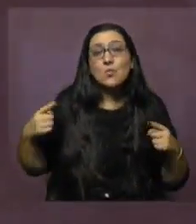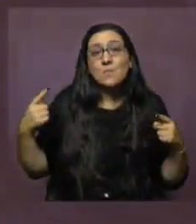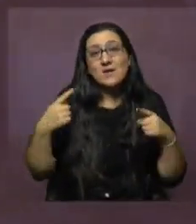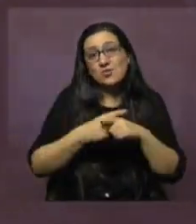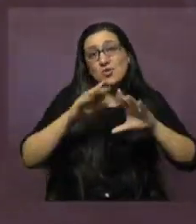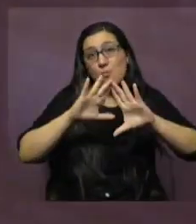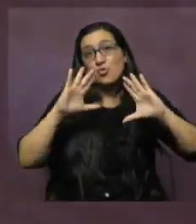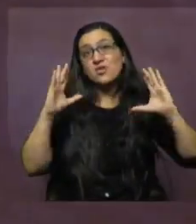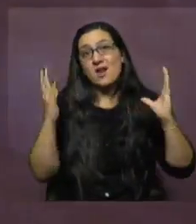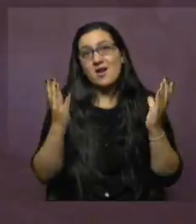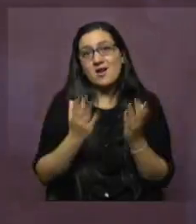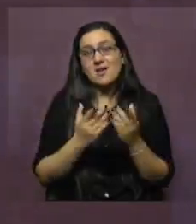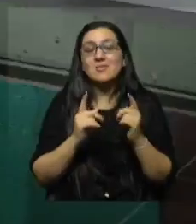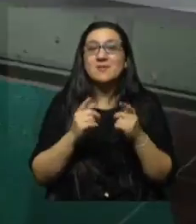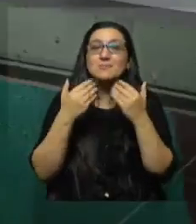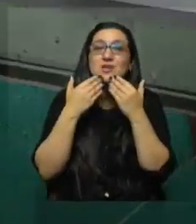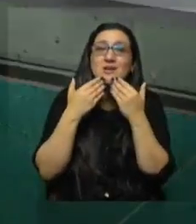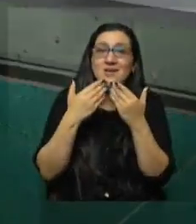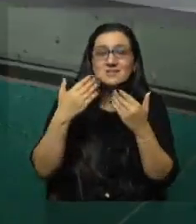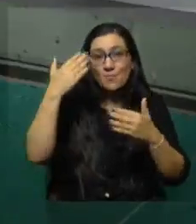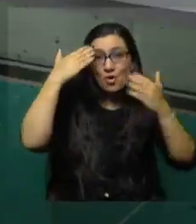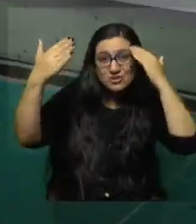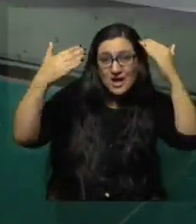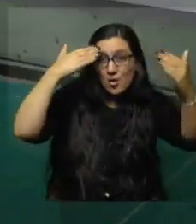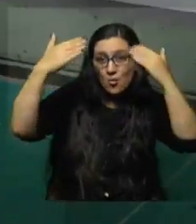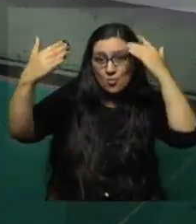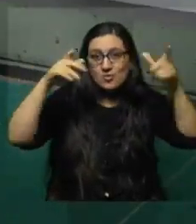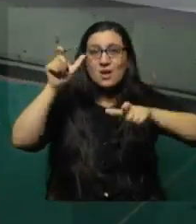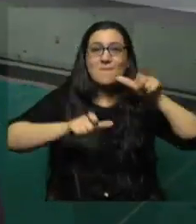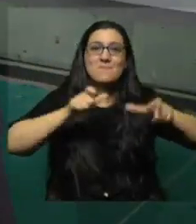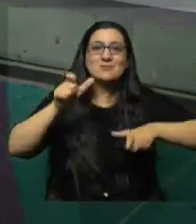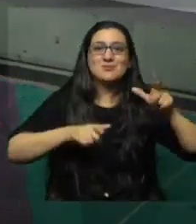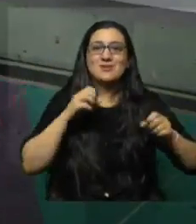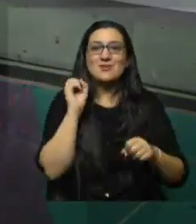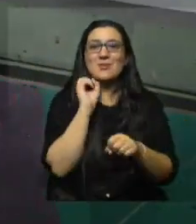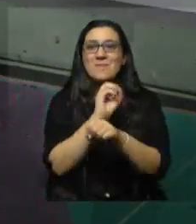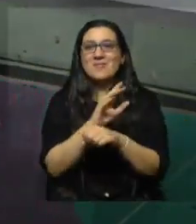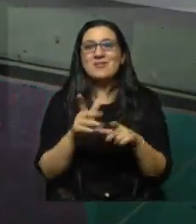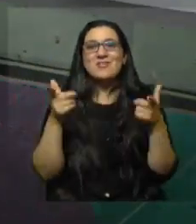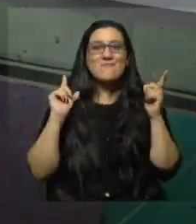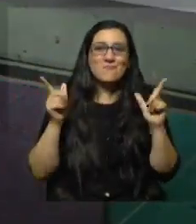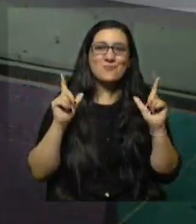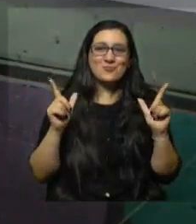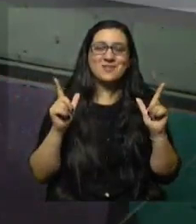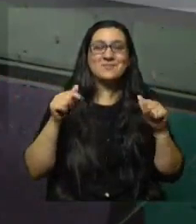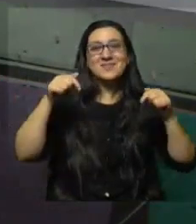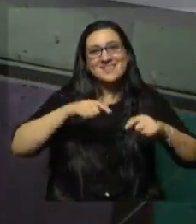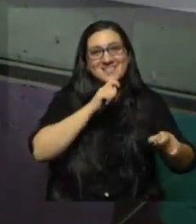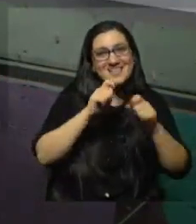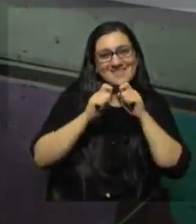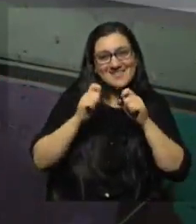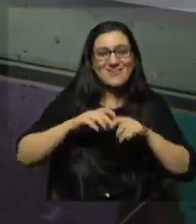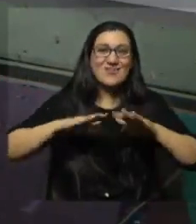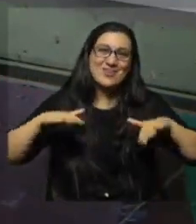Y gracias por los saludos a todos los televidentes que disfrutaron muchísimo estas entrevistas con los